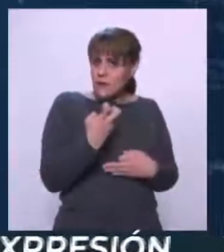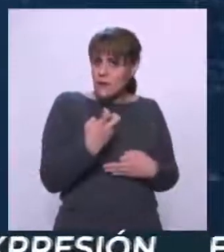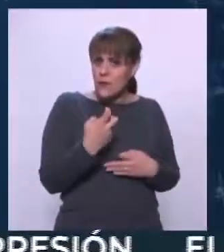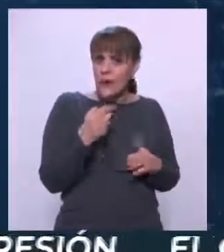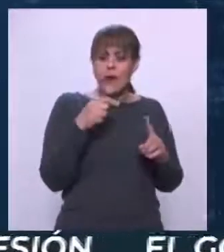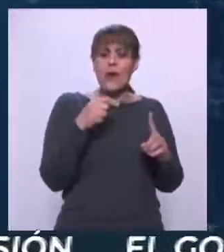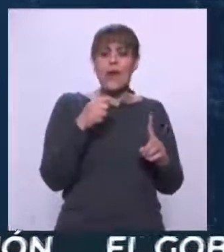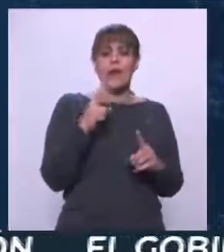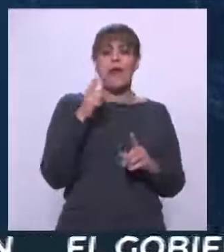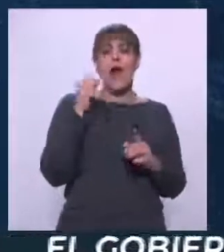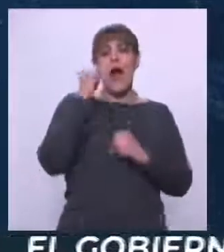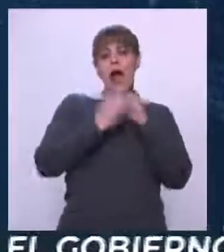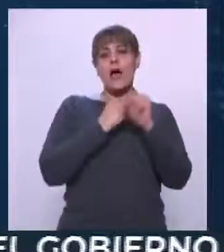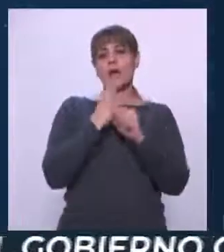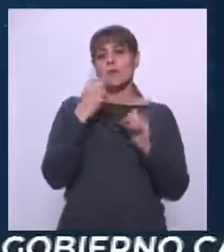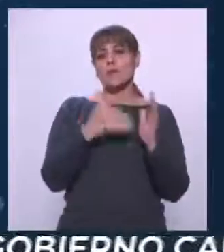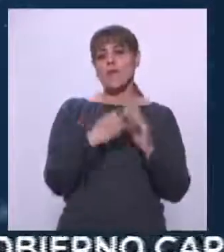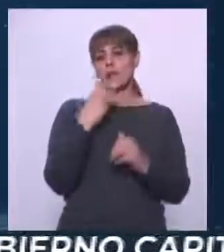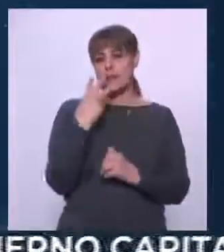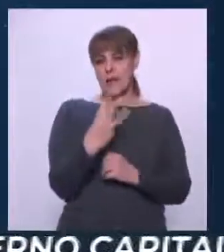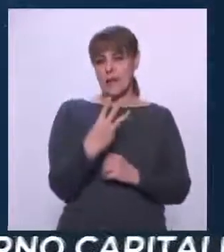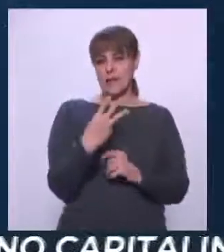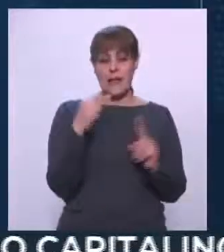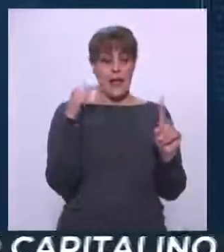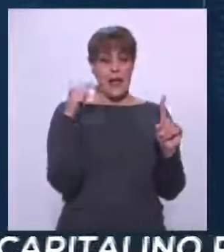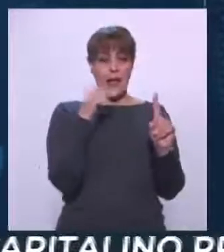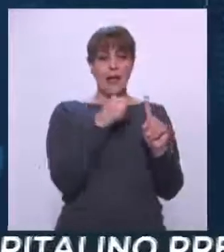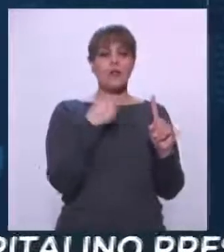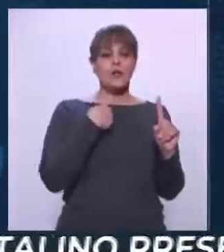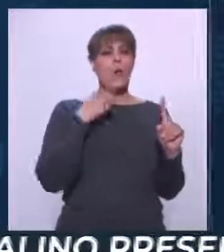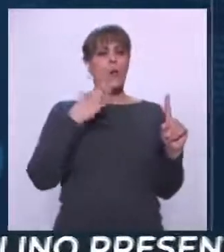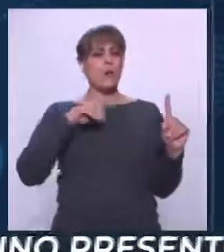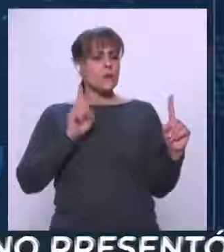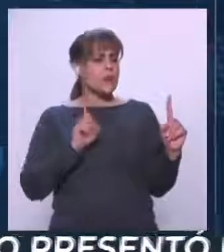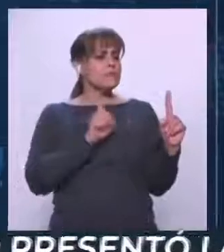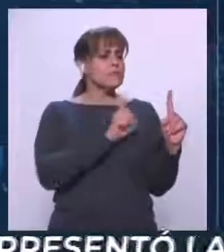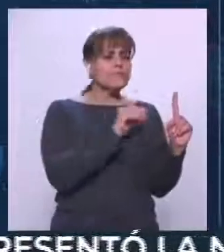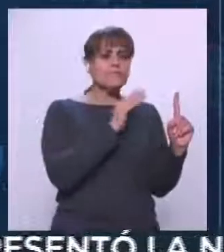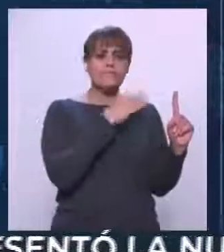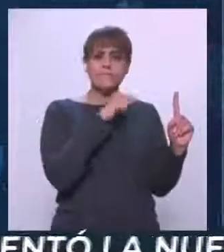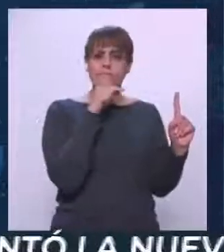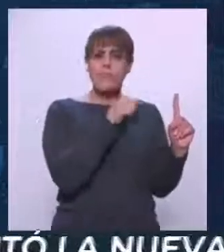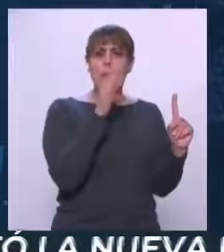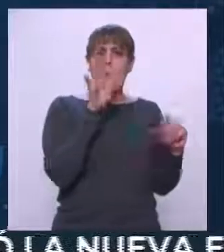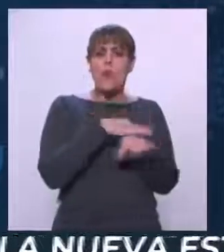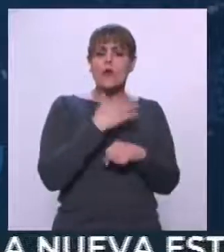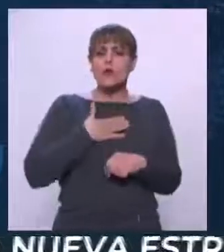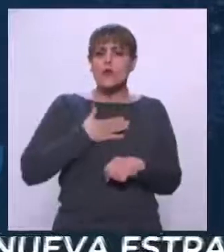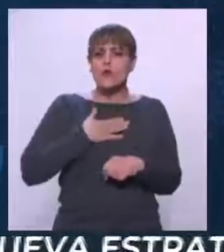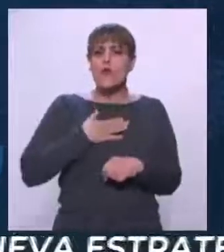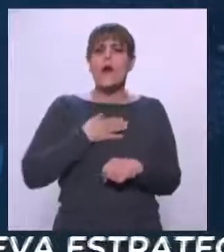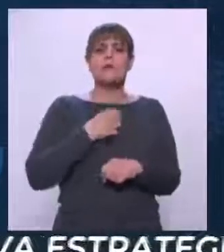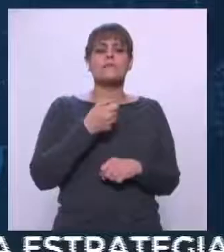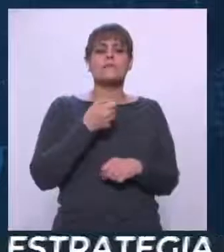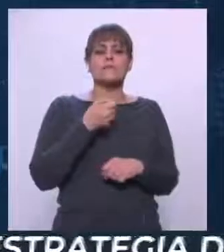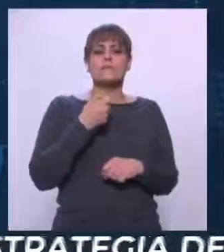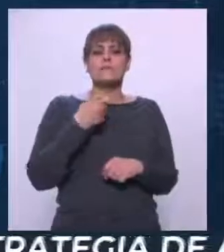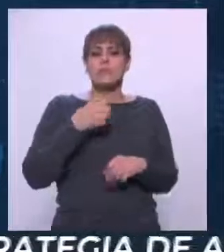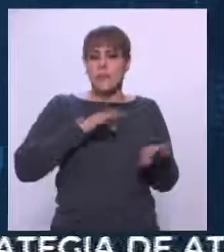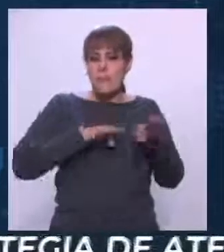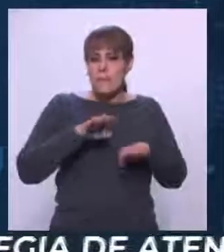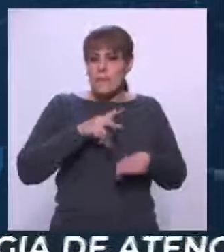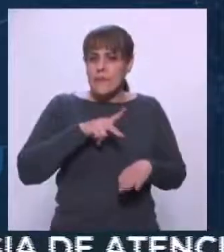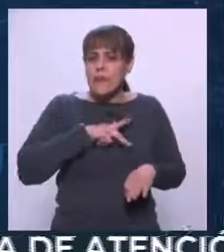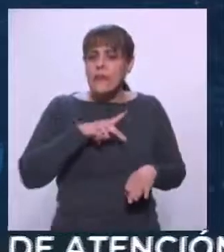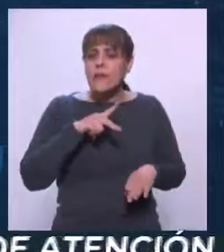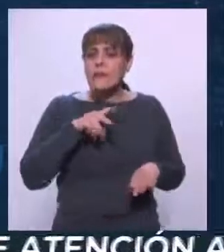en el 2003 busqué a Luis Carlos Ugalde precisamente porque mi trabajo como periodista en